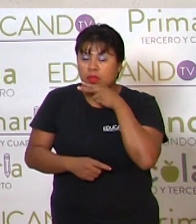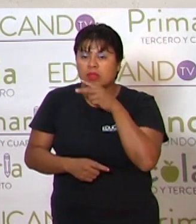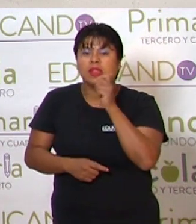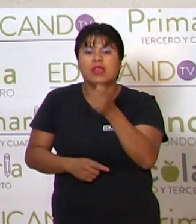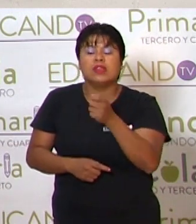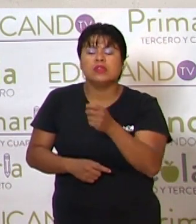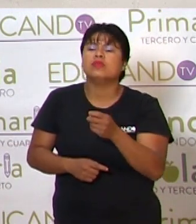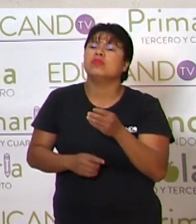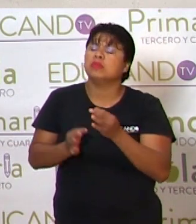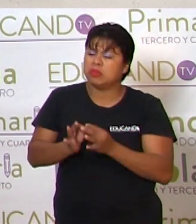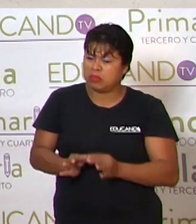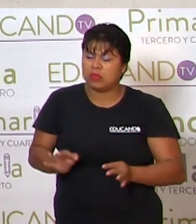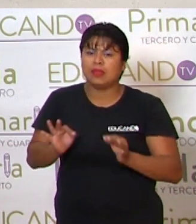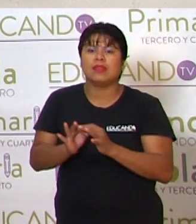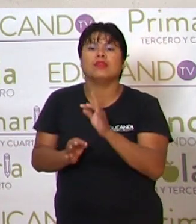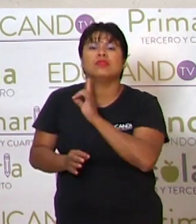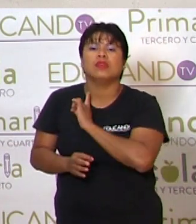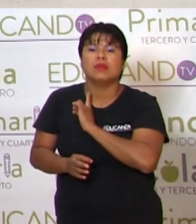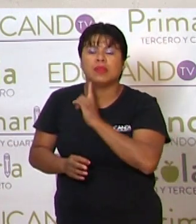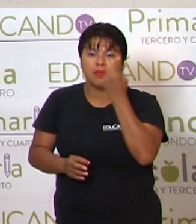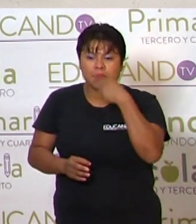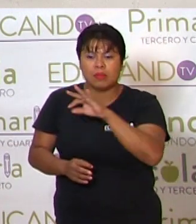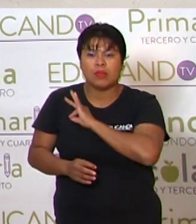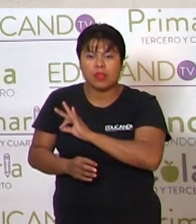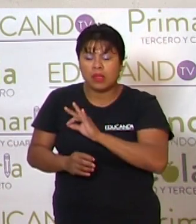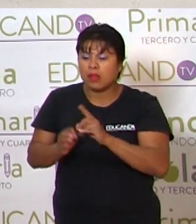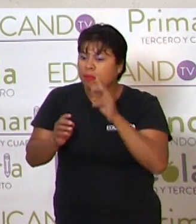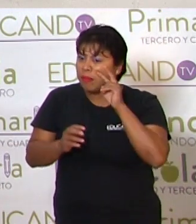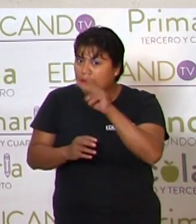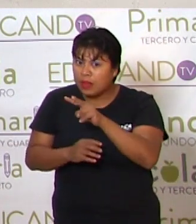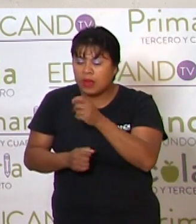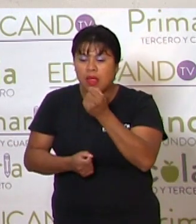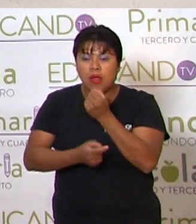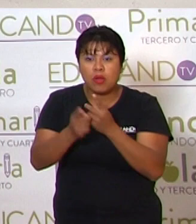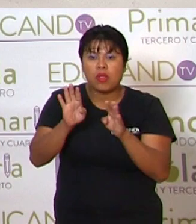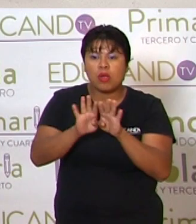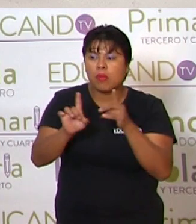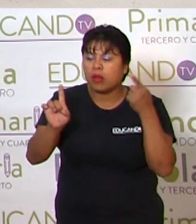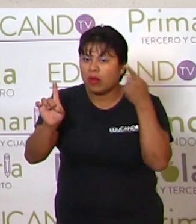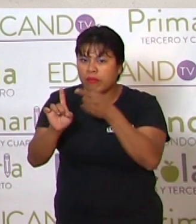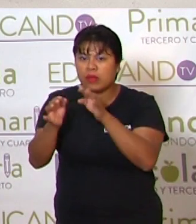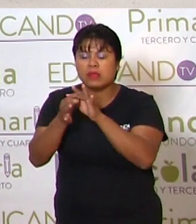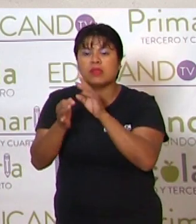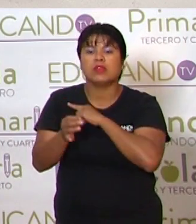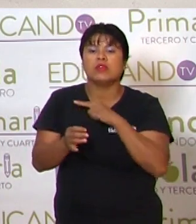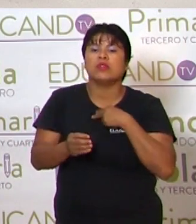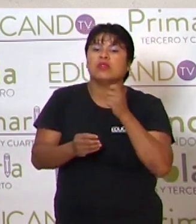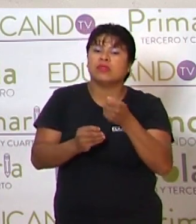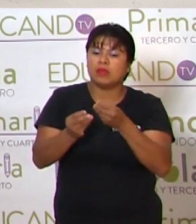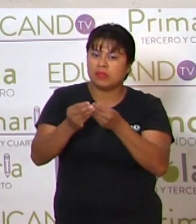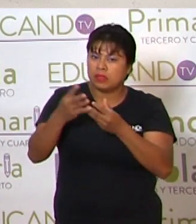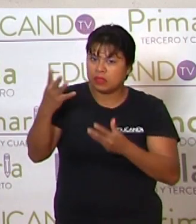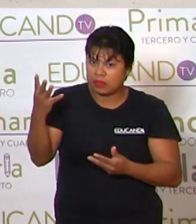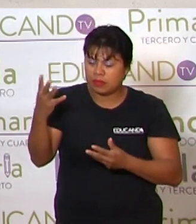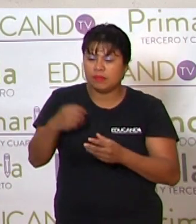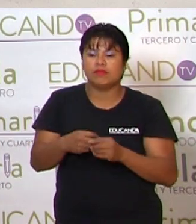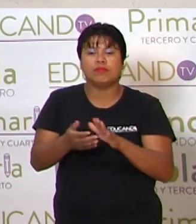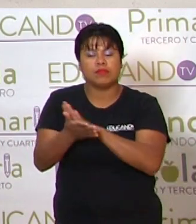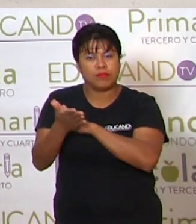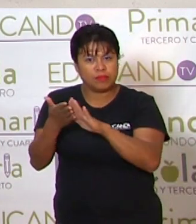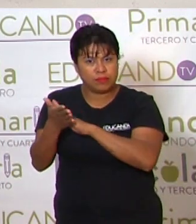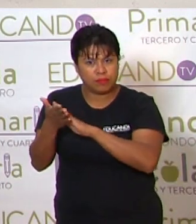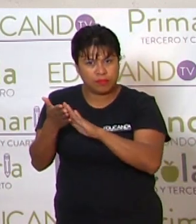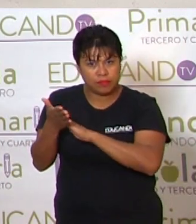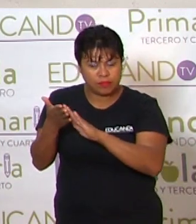son útiles solamente para poder destacar algunas referencias de lo que vamos a describir. Voy a borrar